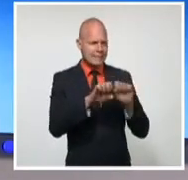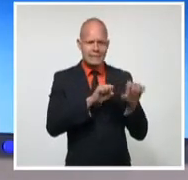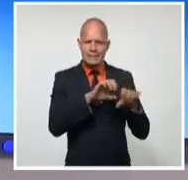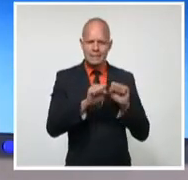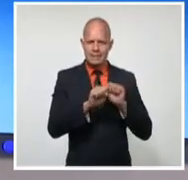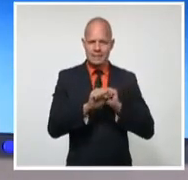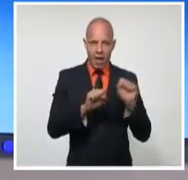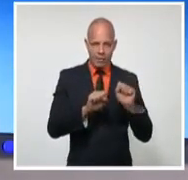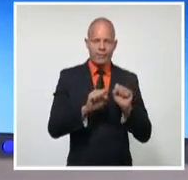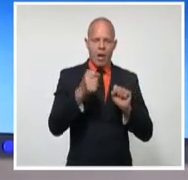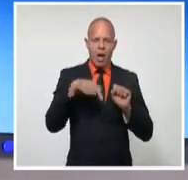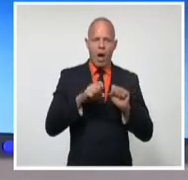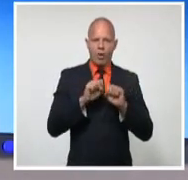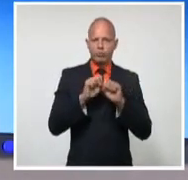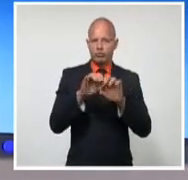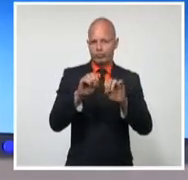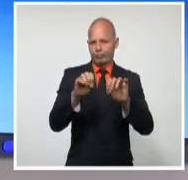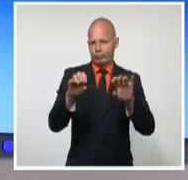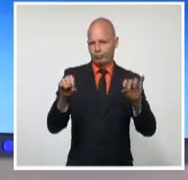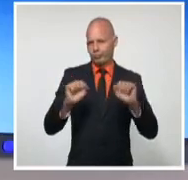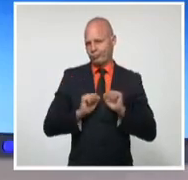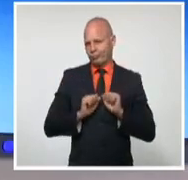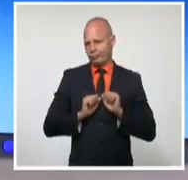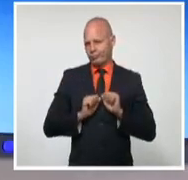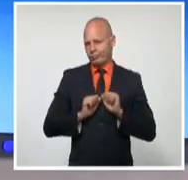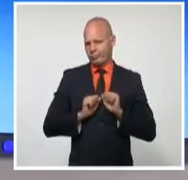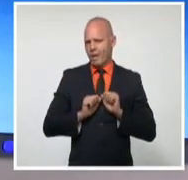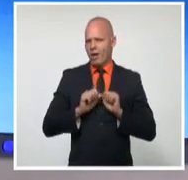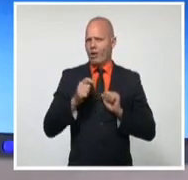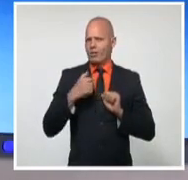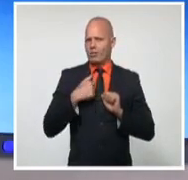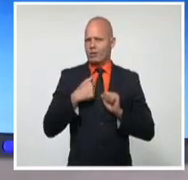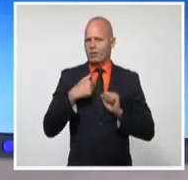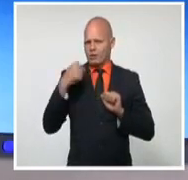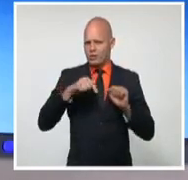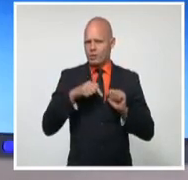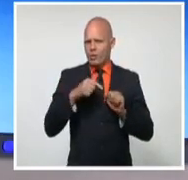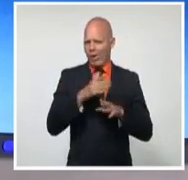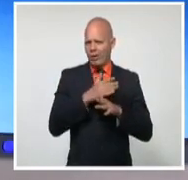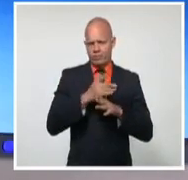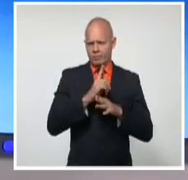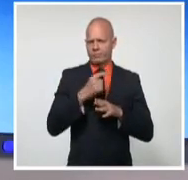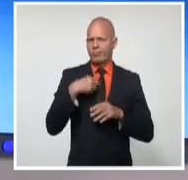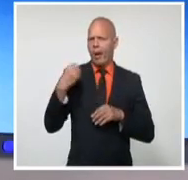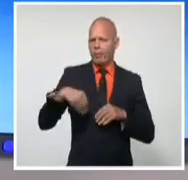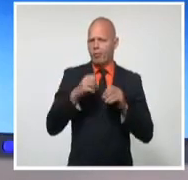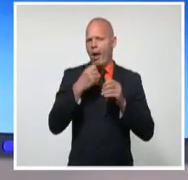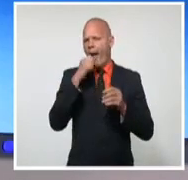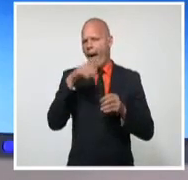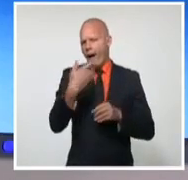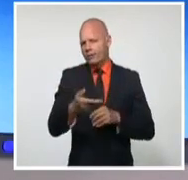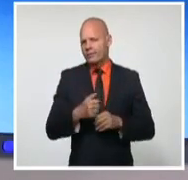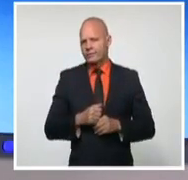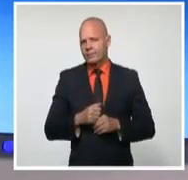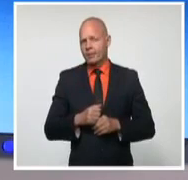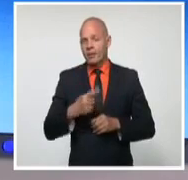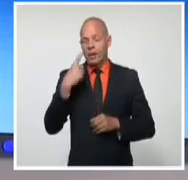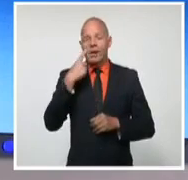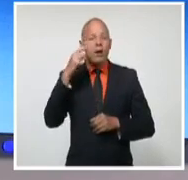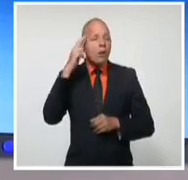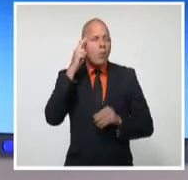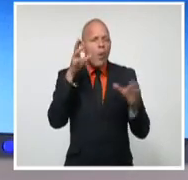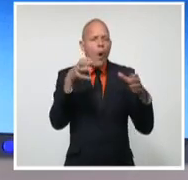con todos ustedes. No vamos a esperar más. ¿Recuerdan al llamado e inexistente Movimiento 27N? Sí, ese